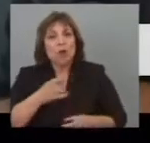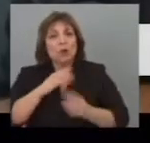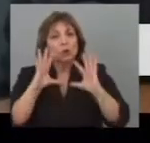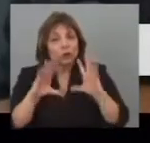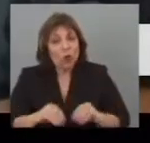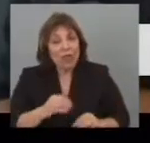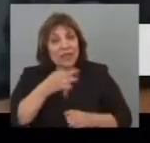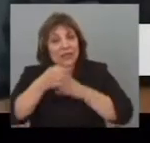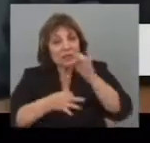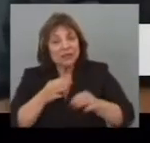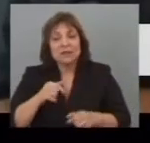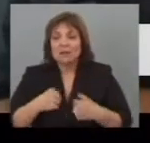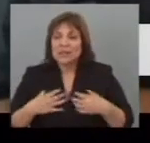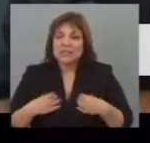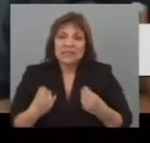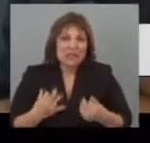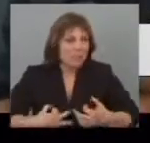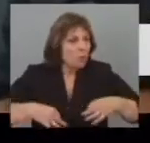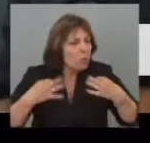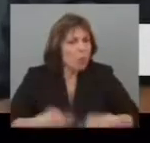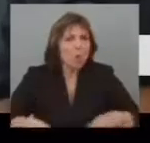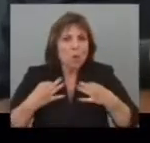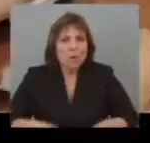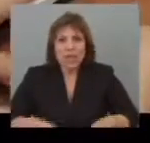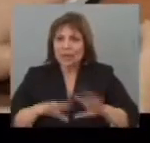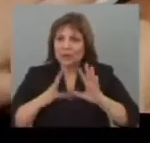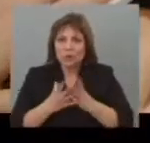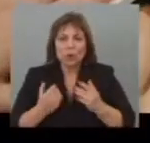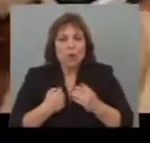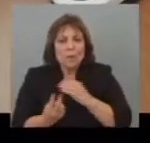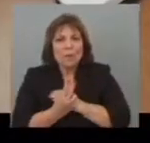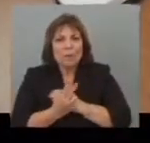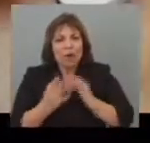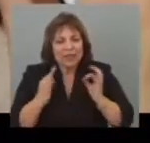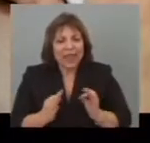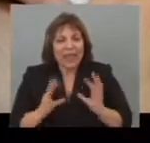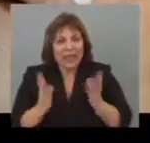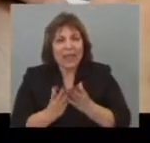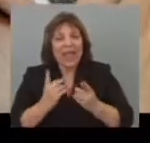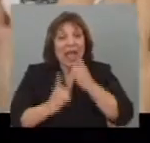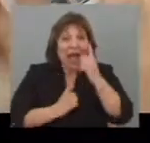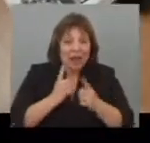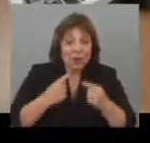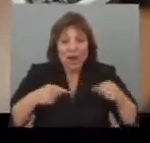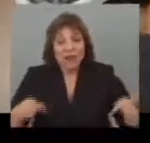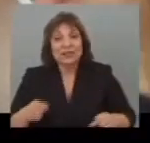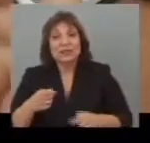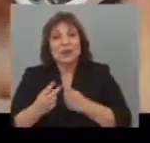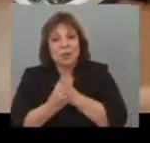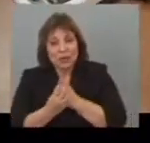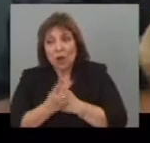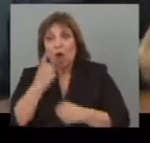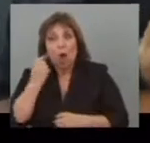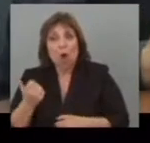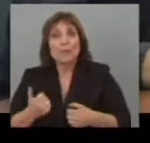nos han dicho de que se han sentido muy bien con respecto al sistema, se han sentido protegidas. Y en algunos casos el agresor también ha dicho lo mismo, que se han sentido protegidos, que ha